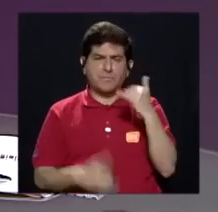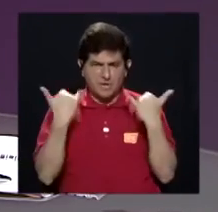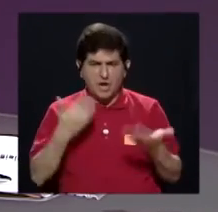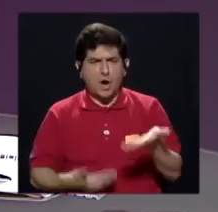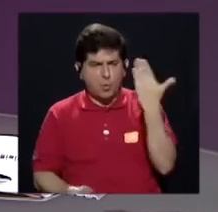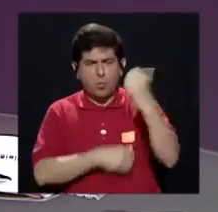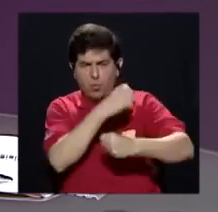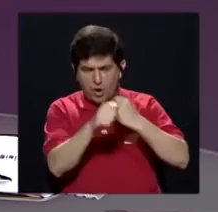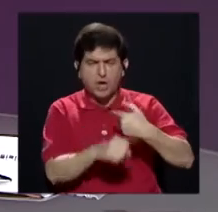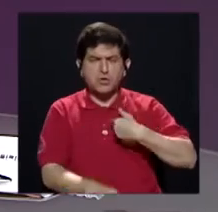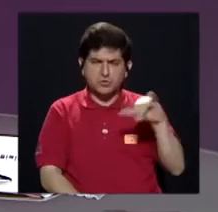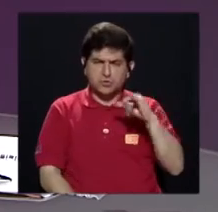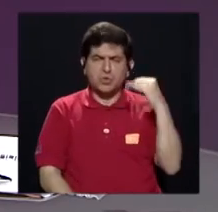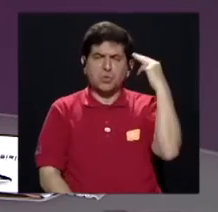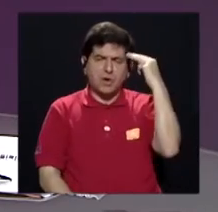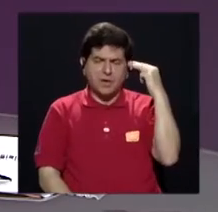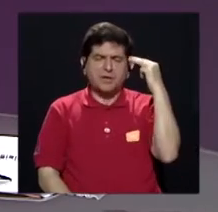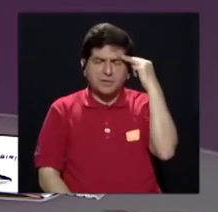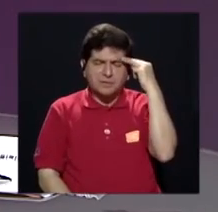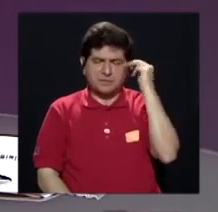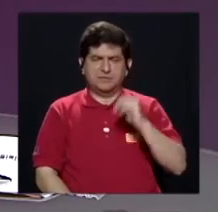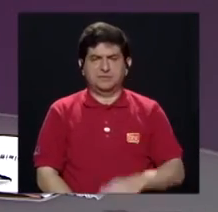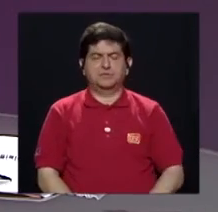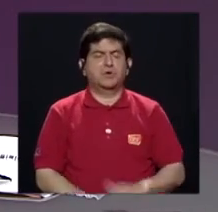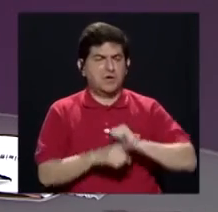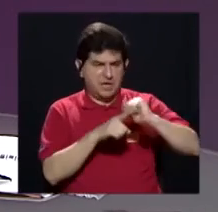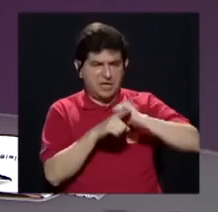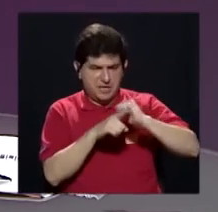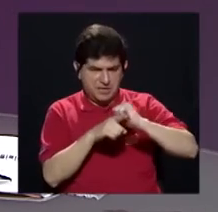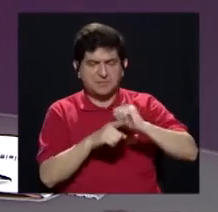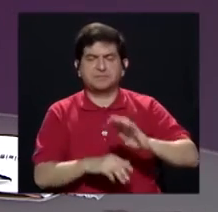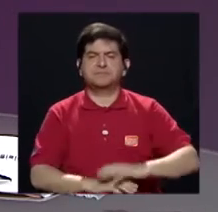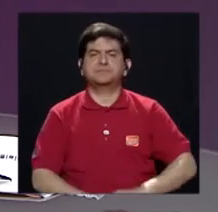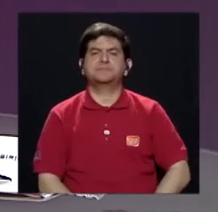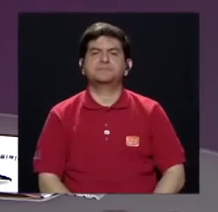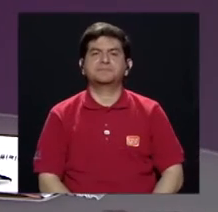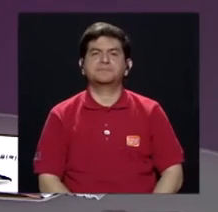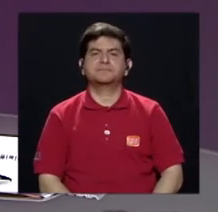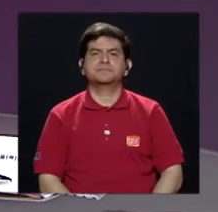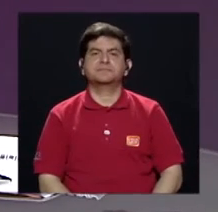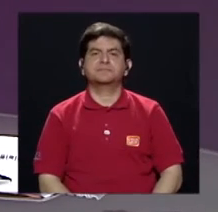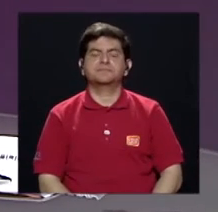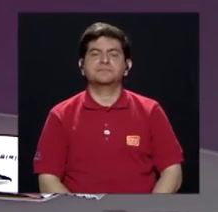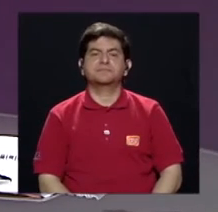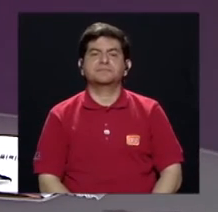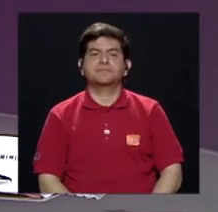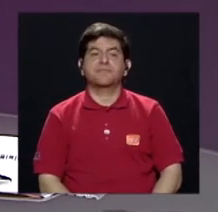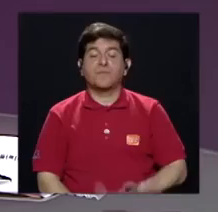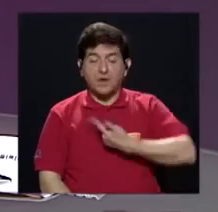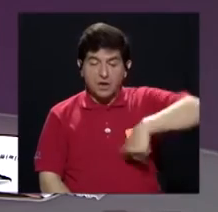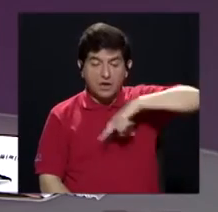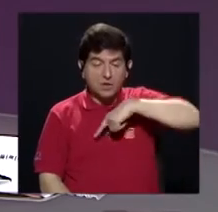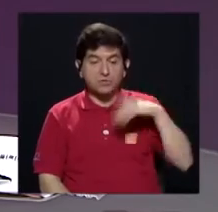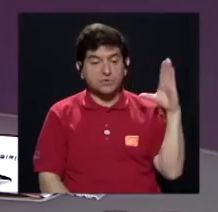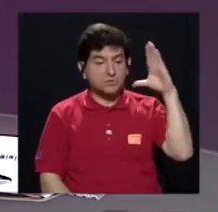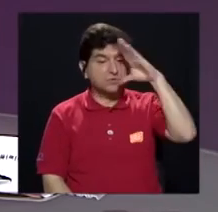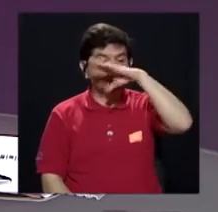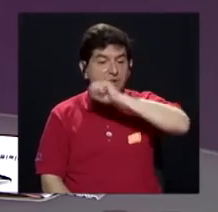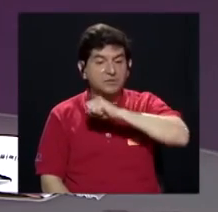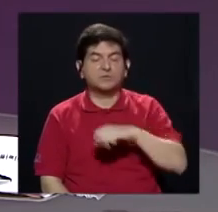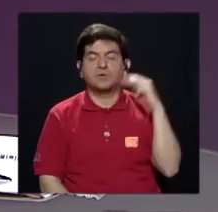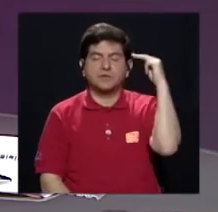bastantes años, yo también medito y doy también capacitación en eso. Y entonces nos empezamos a dar cuenta que en